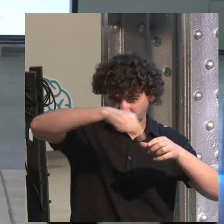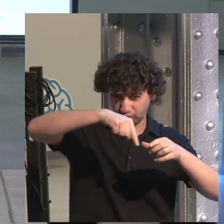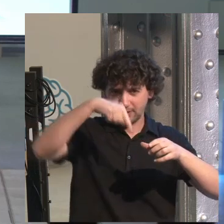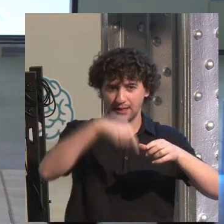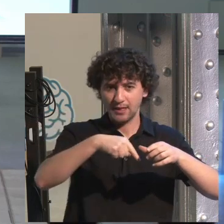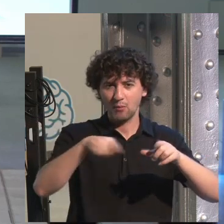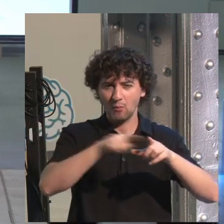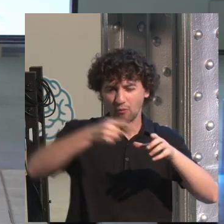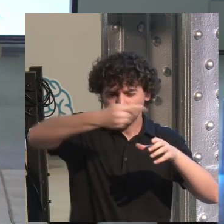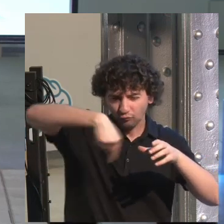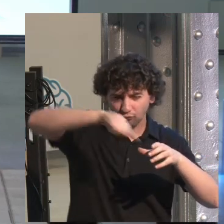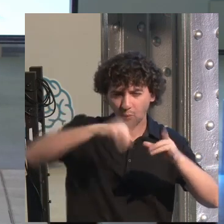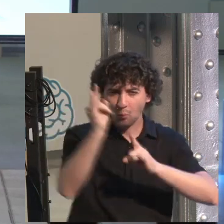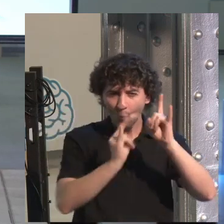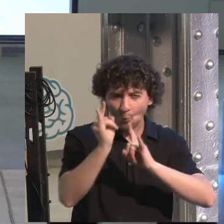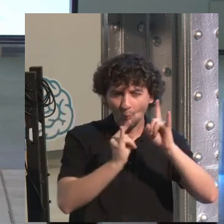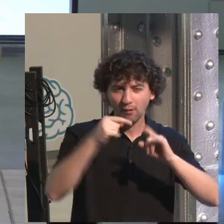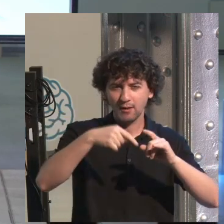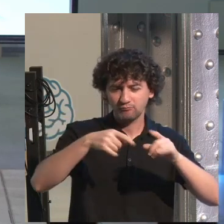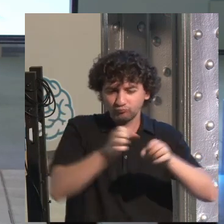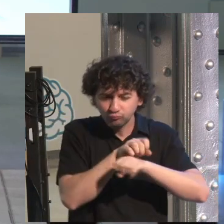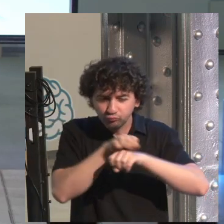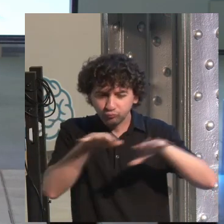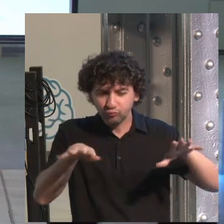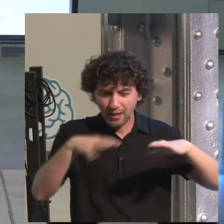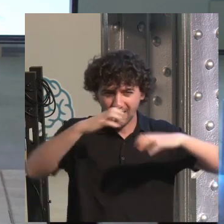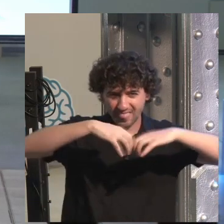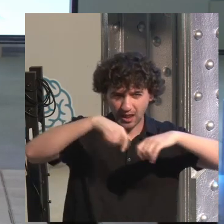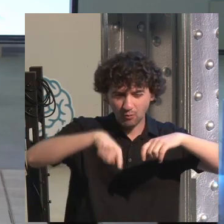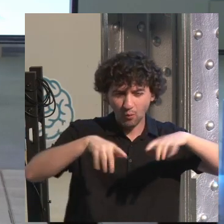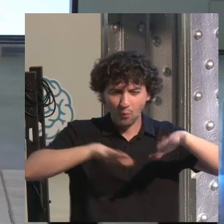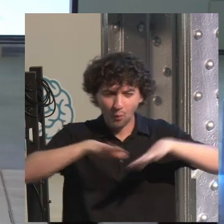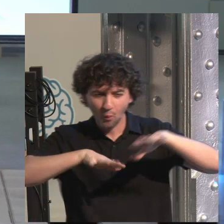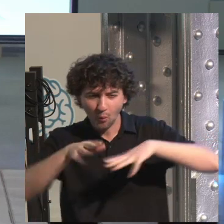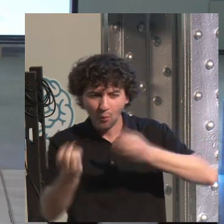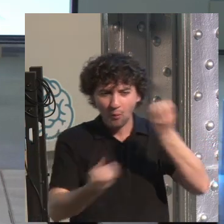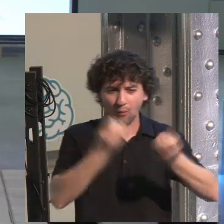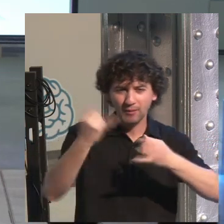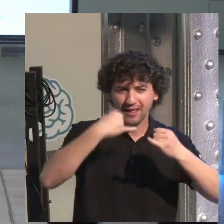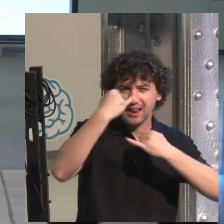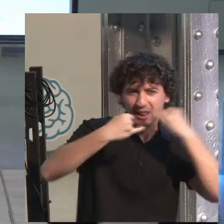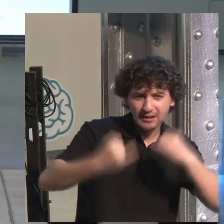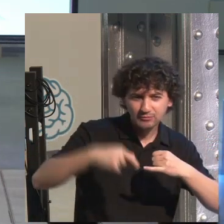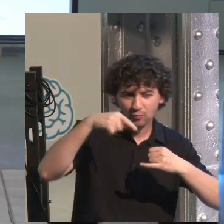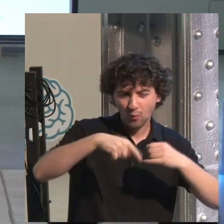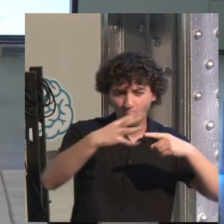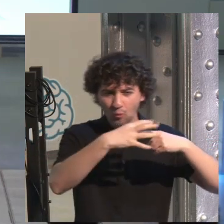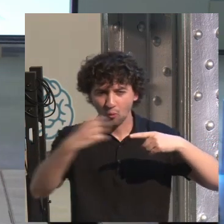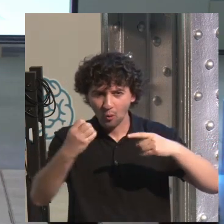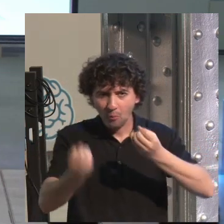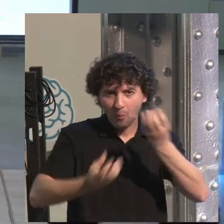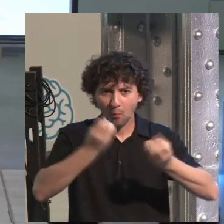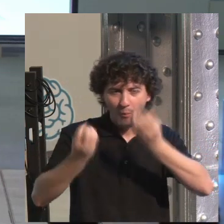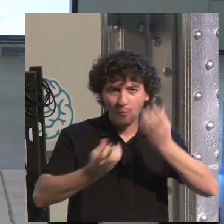crea un campo electromagnético o no, eso genera una estimulación, porque genera una corriente eléctrica, genera una estimulación de las neuronas y entonces